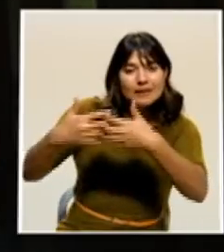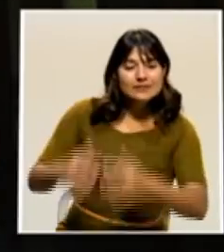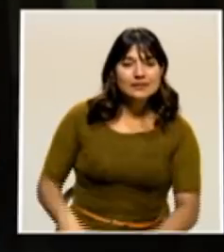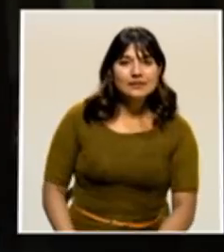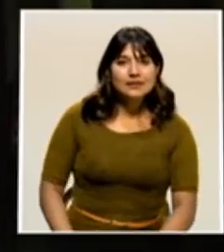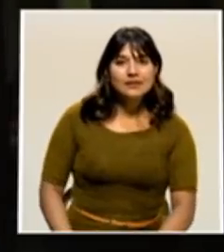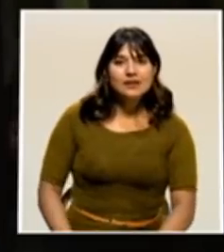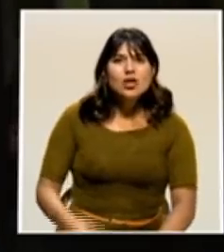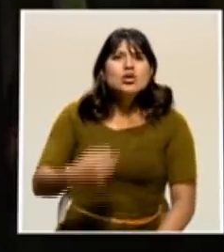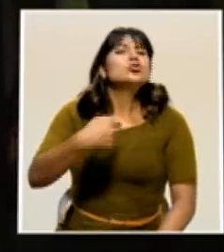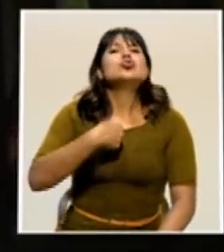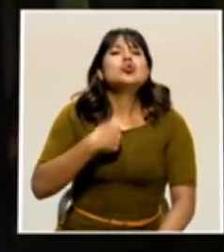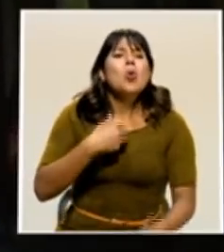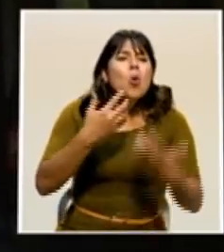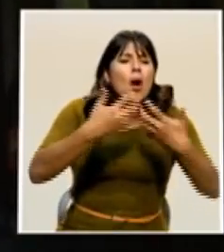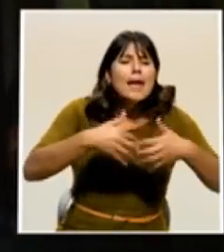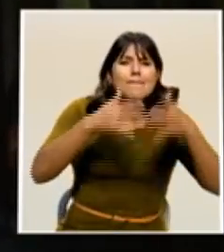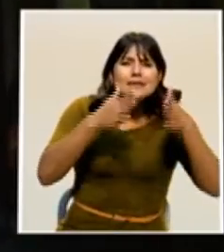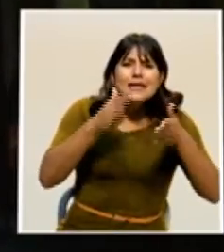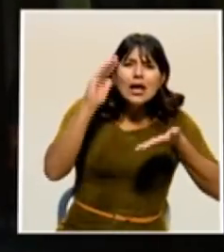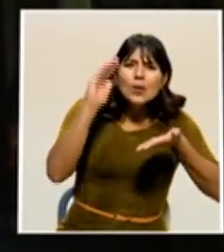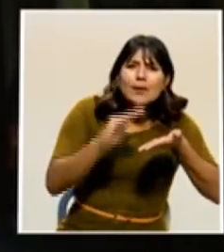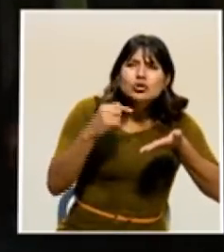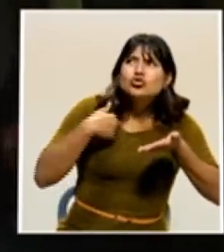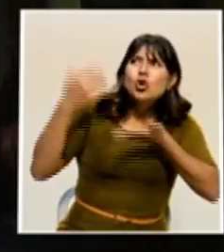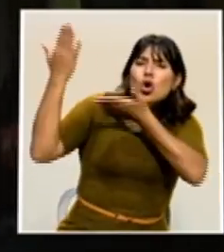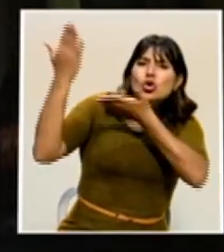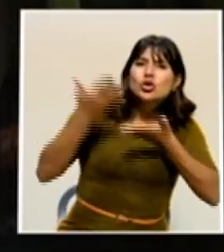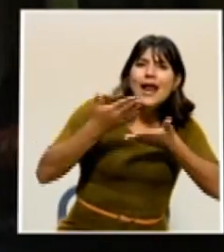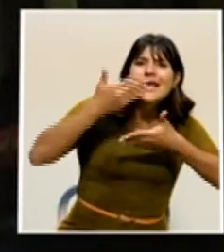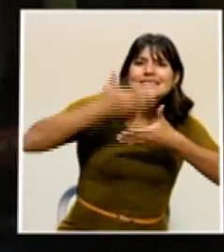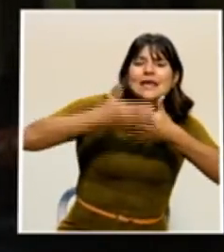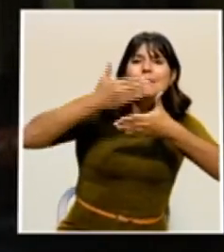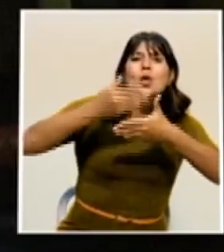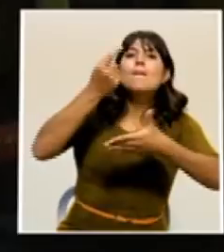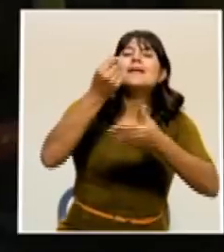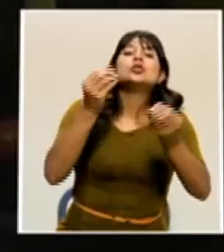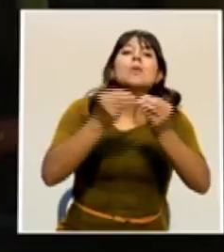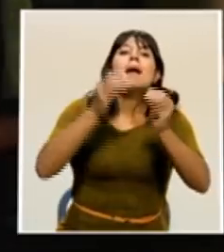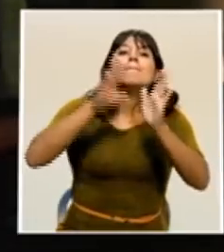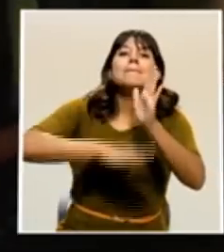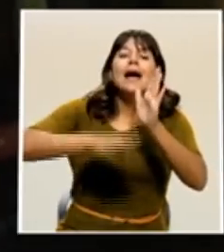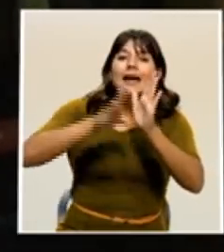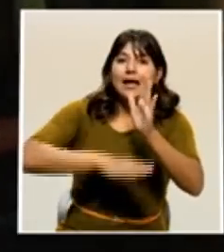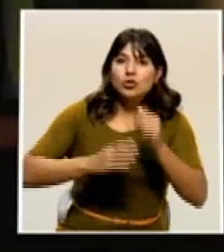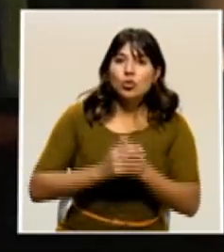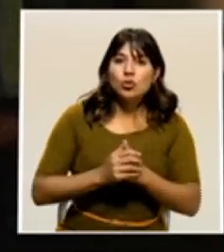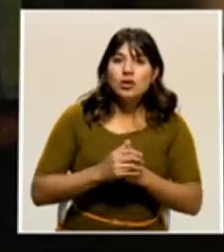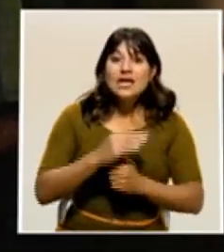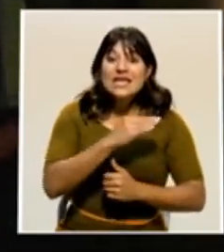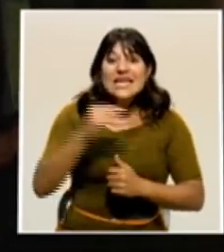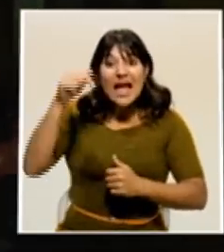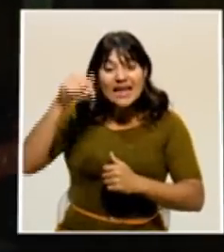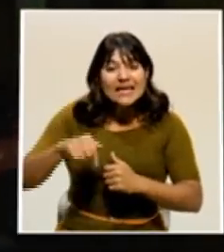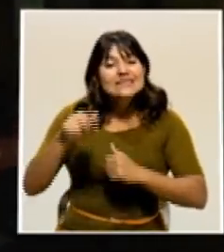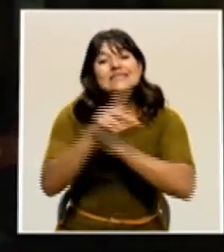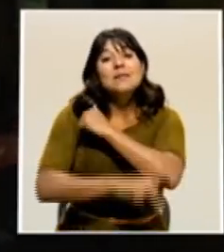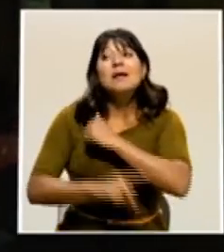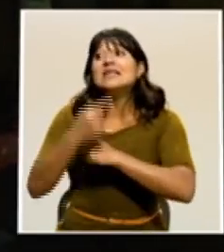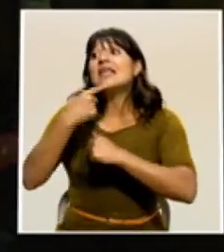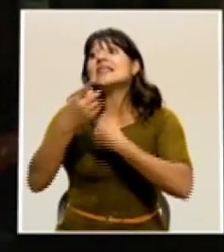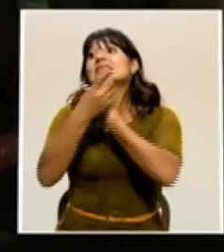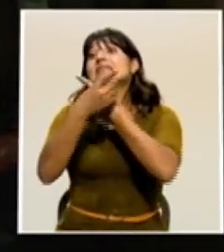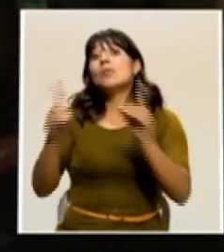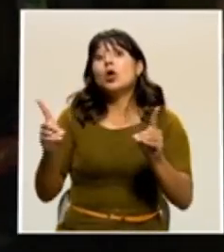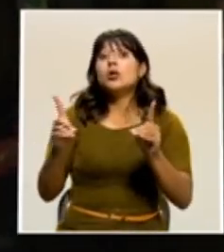Yo soy un pequeño empresario que trajo cemento a la mitad de precio del otro lado del mundo. Y en este país que se dice ser democrático